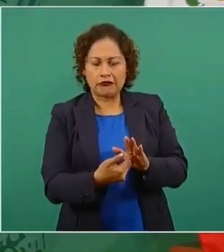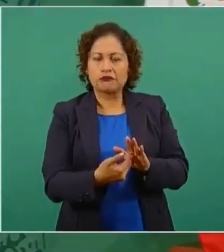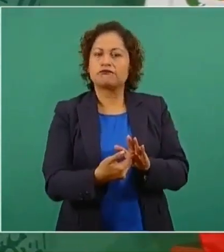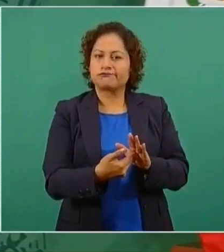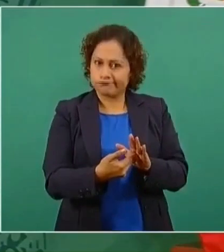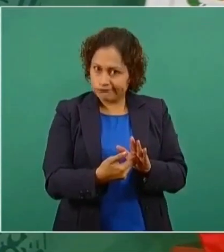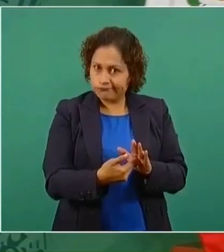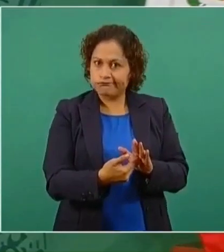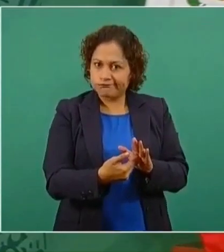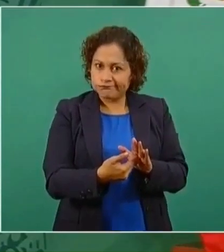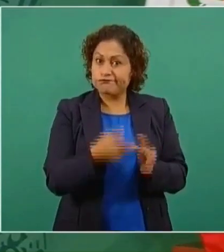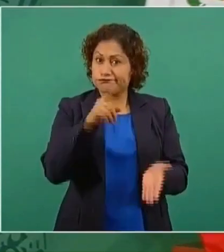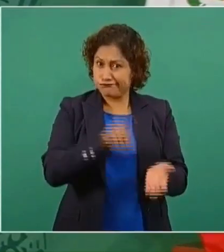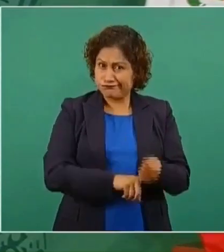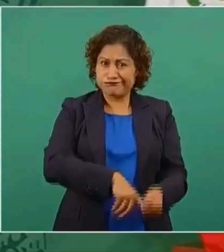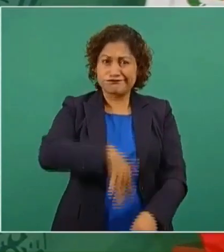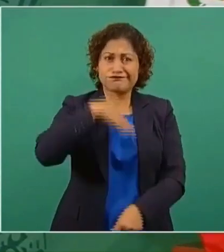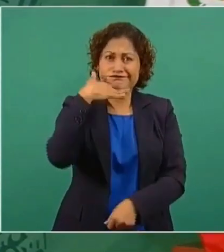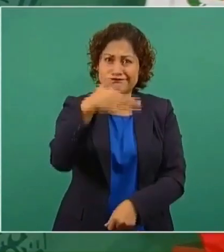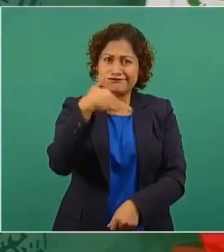el robo, la corrupción.